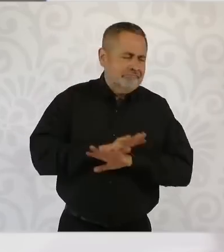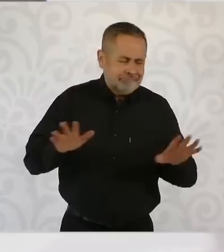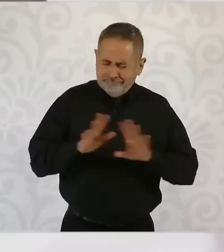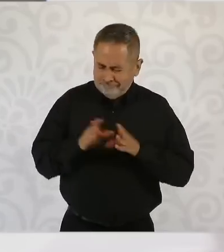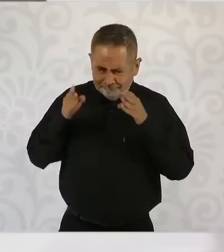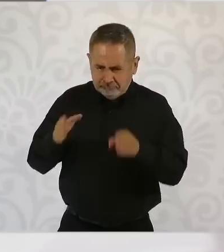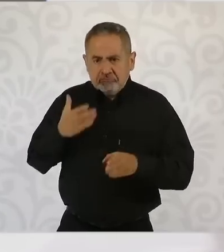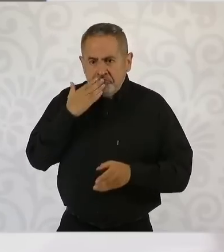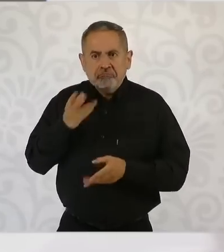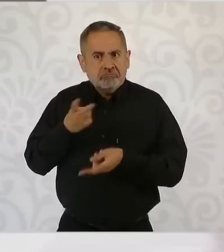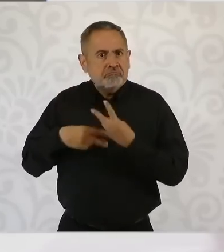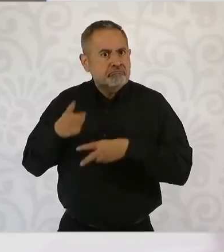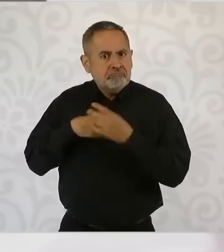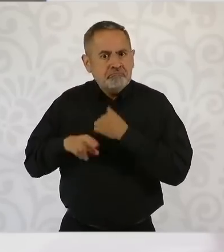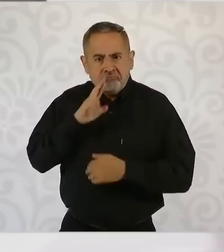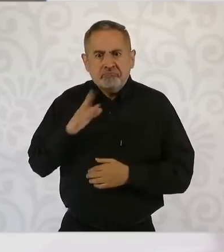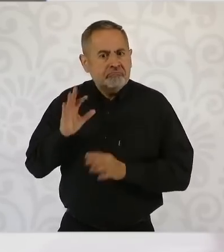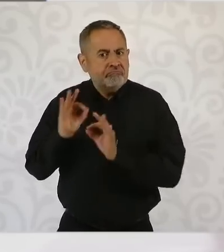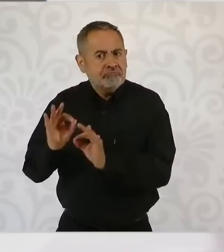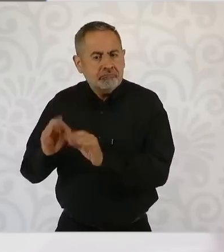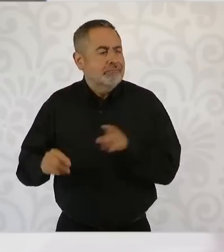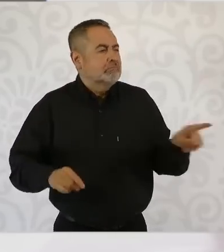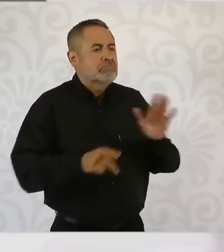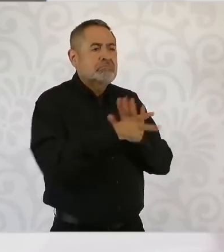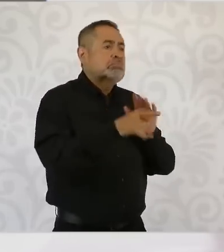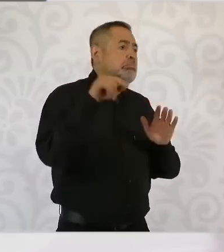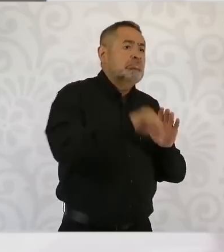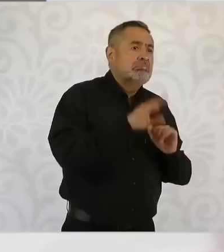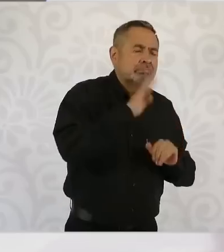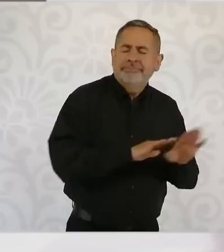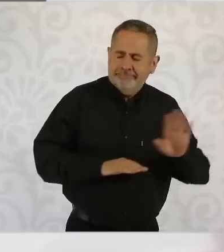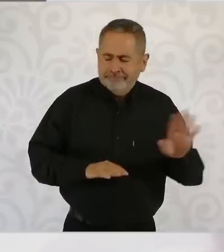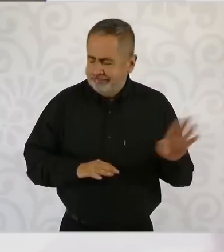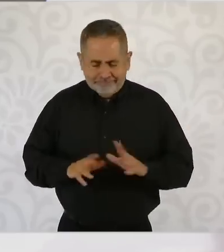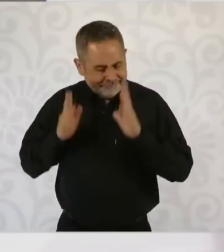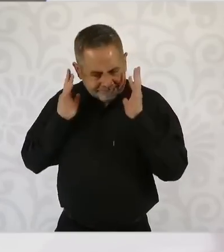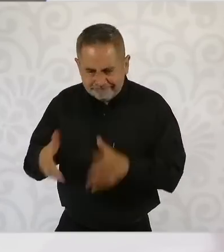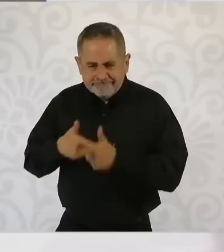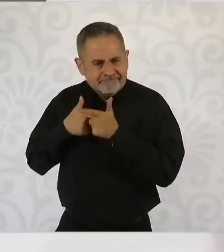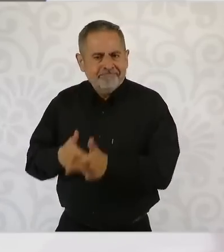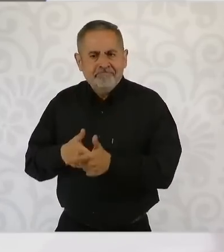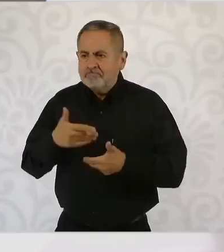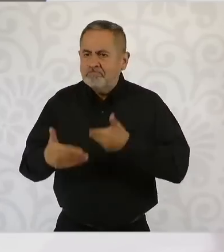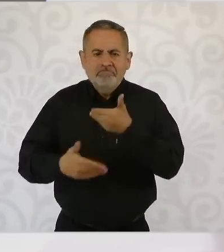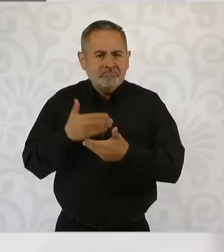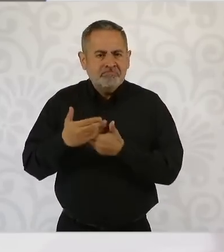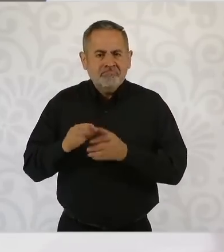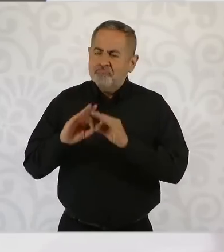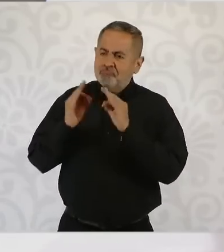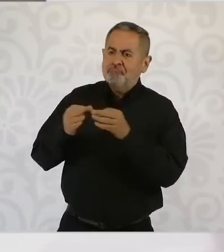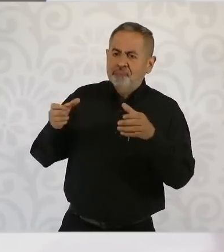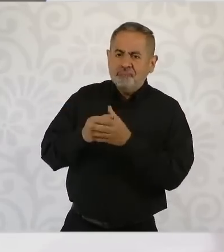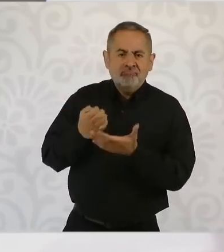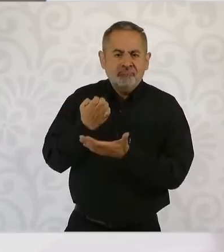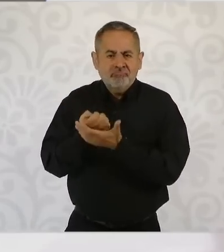Ha dado resultados por alguien por ahí que publicó. No se necesita cambiar de modelo. El modelo de